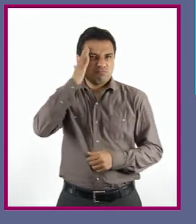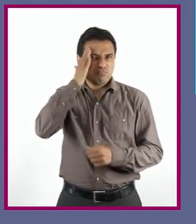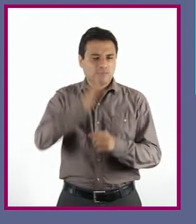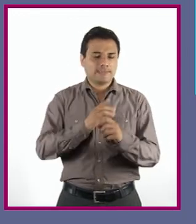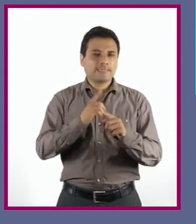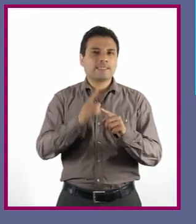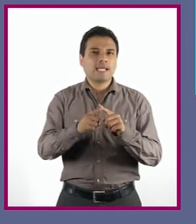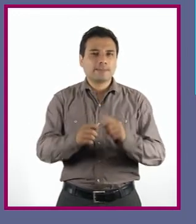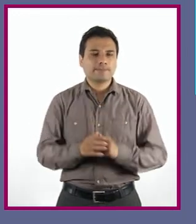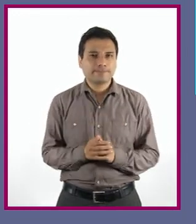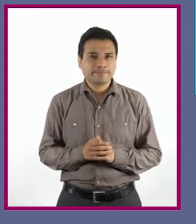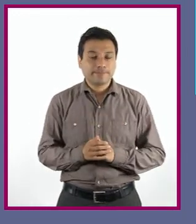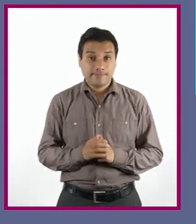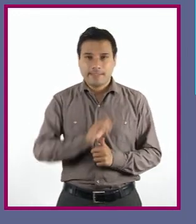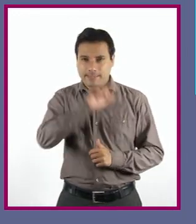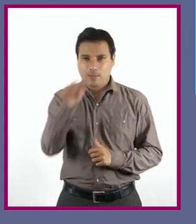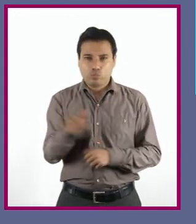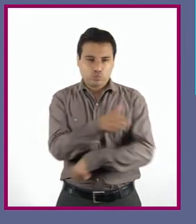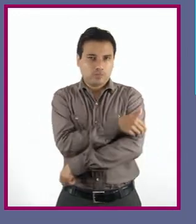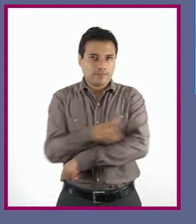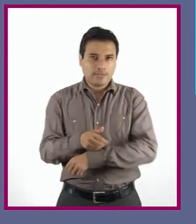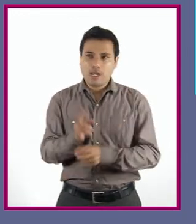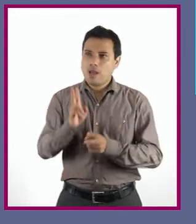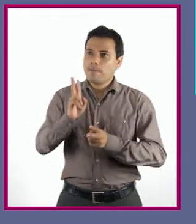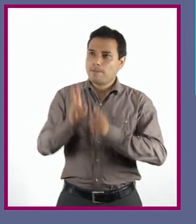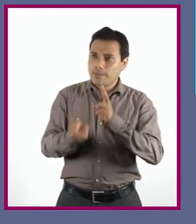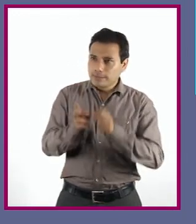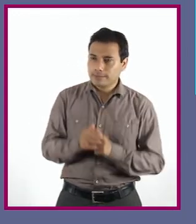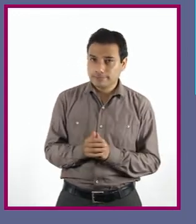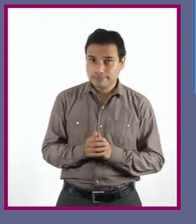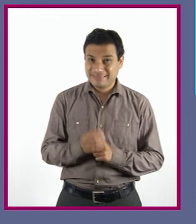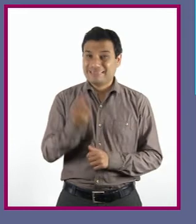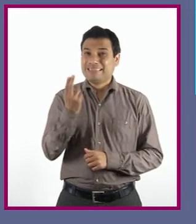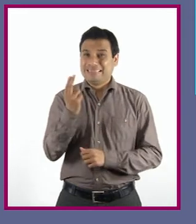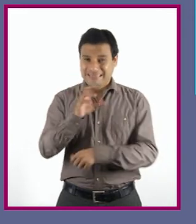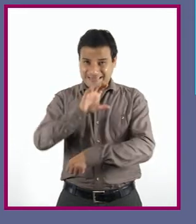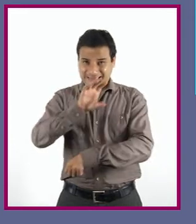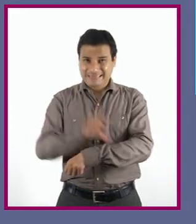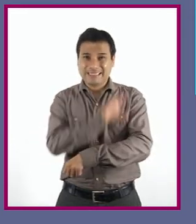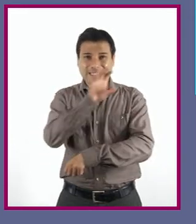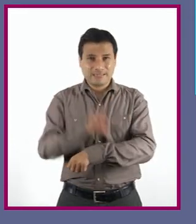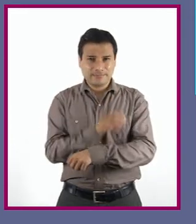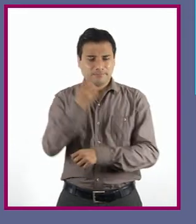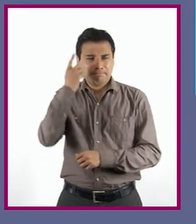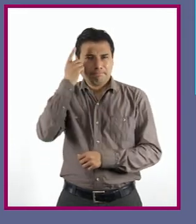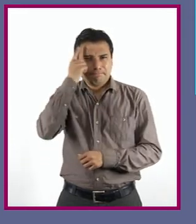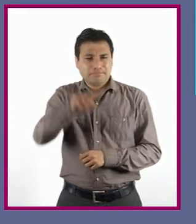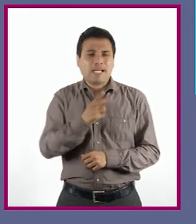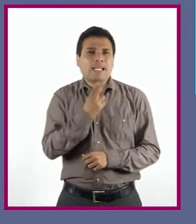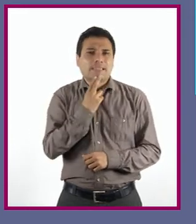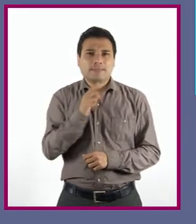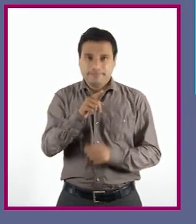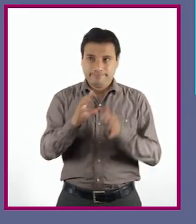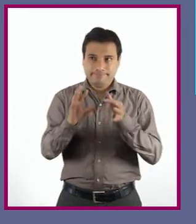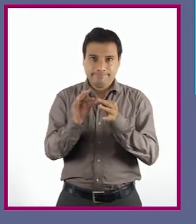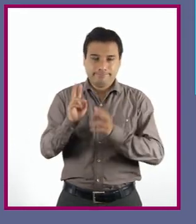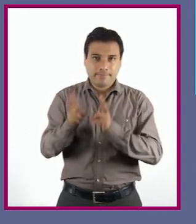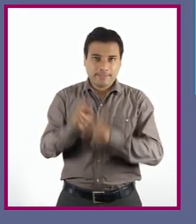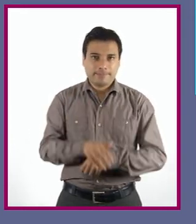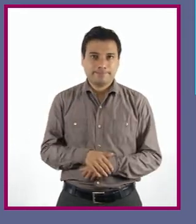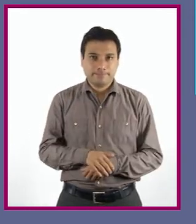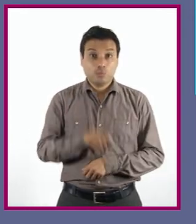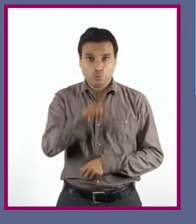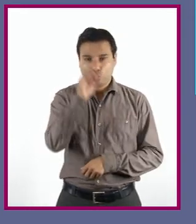Al final, comenten con su familia sobre la importancia de la energía en nuestras actividades diarias y anoten